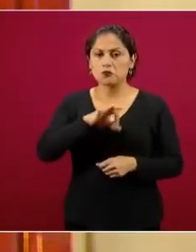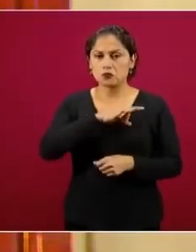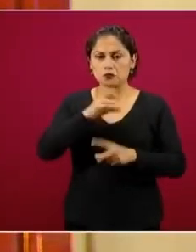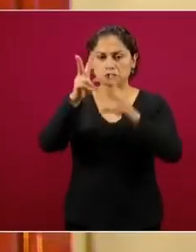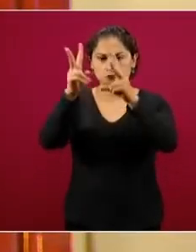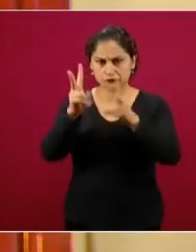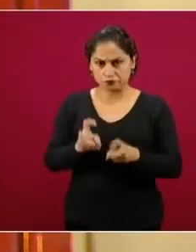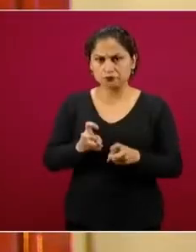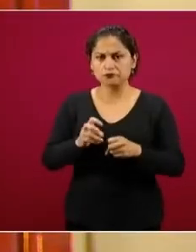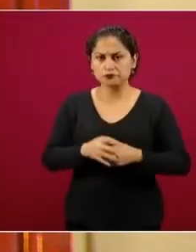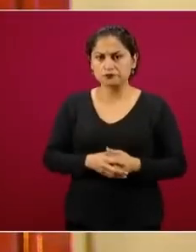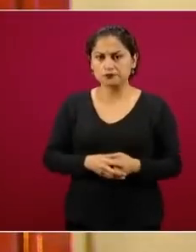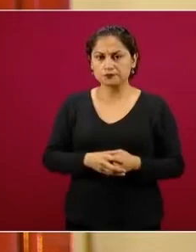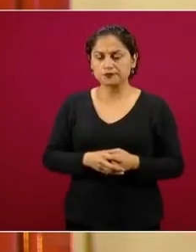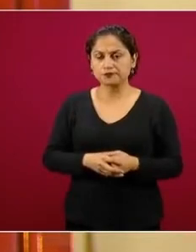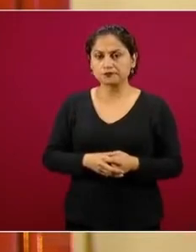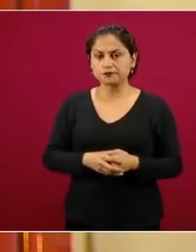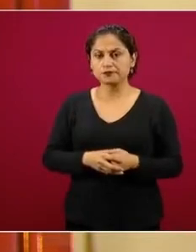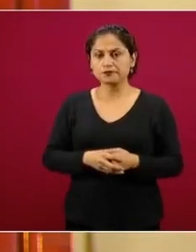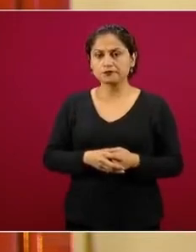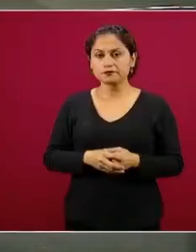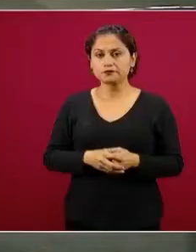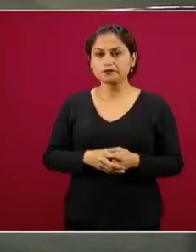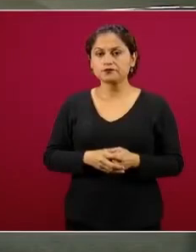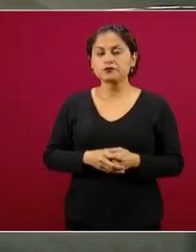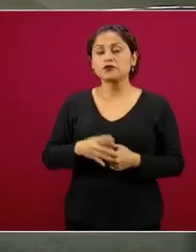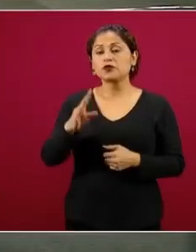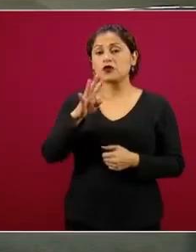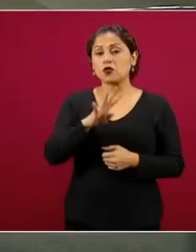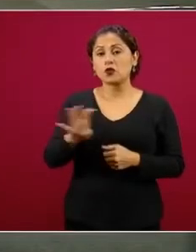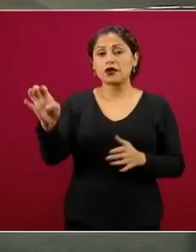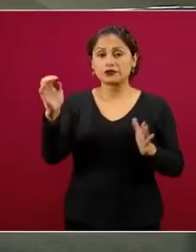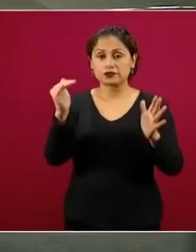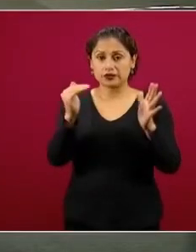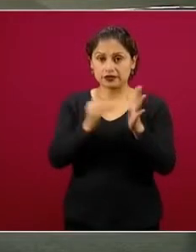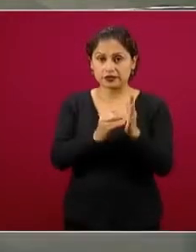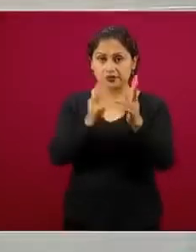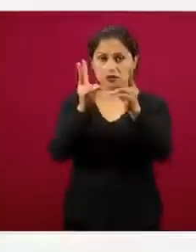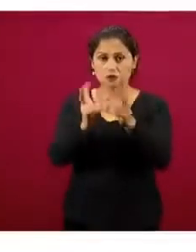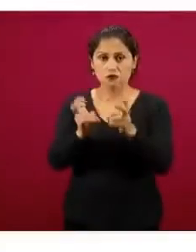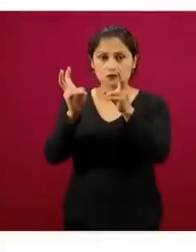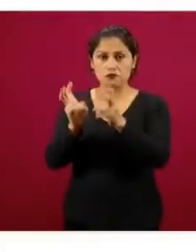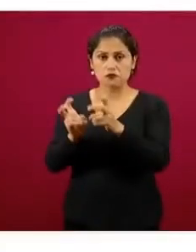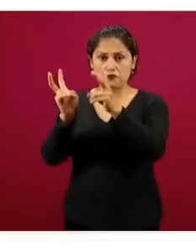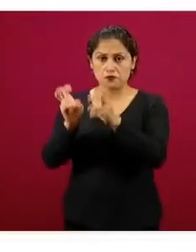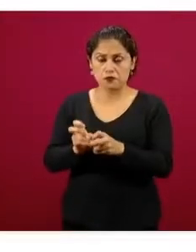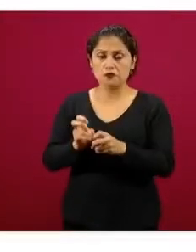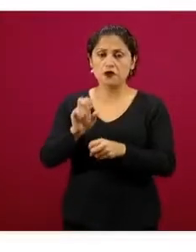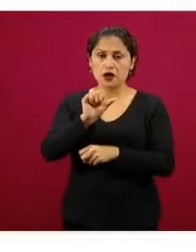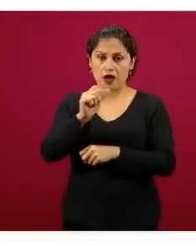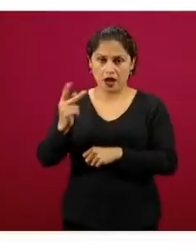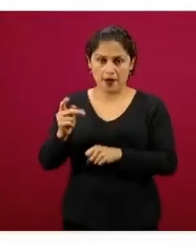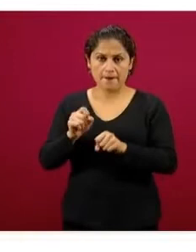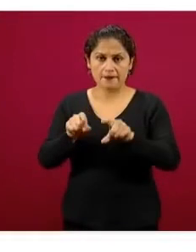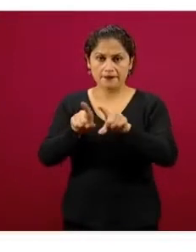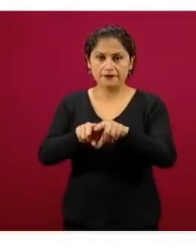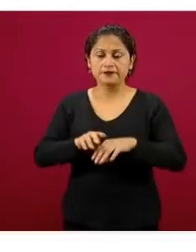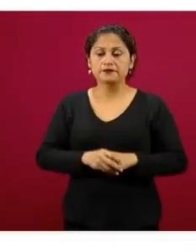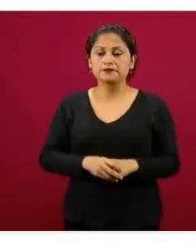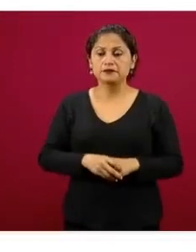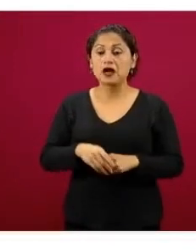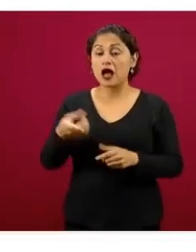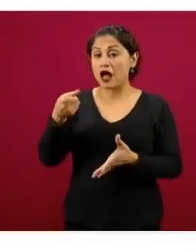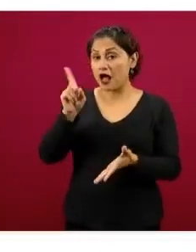hemos tenido más de 400,000 descargas de esta aplicación, y con esto, por ejemplo, los